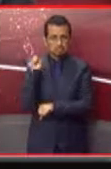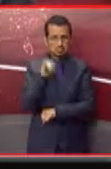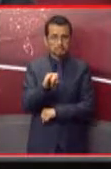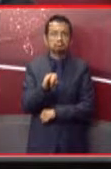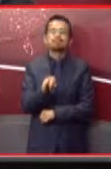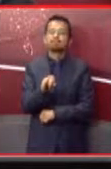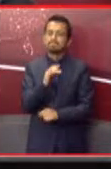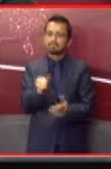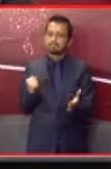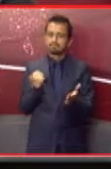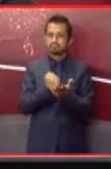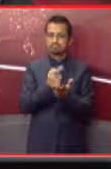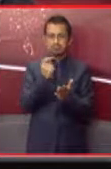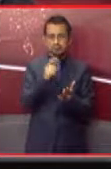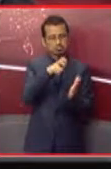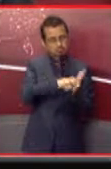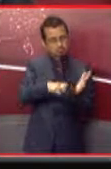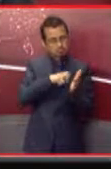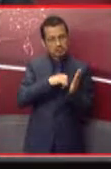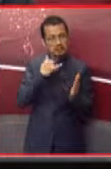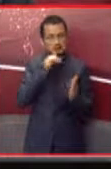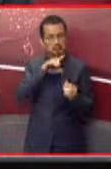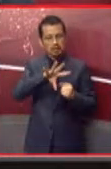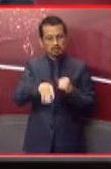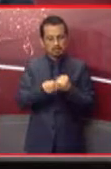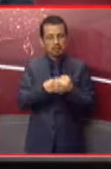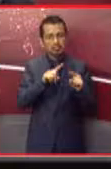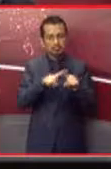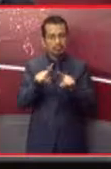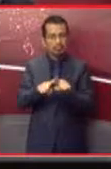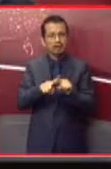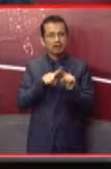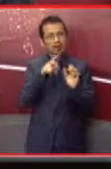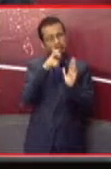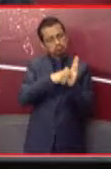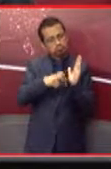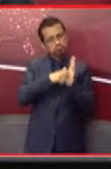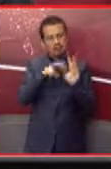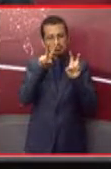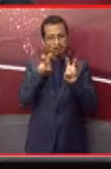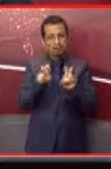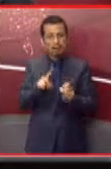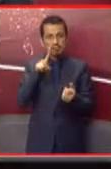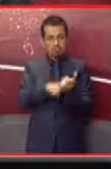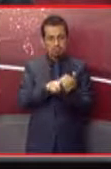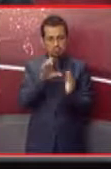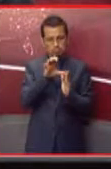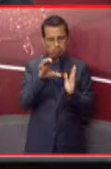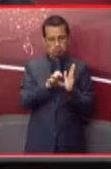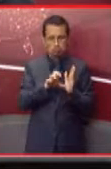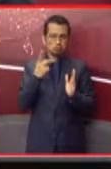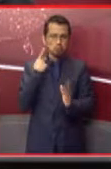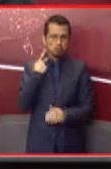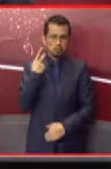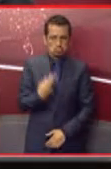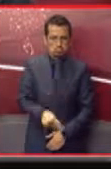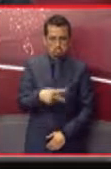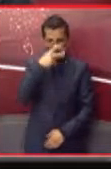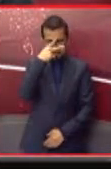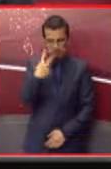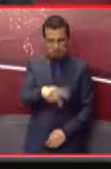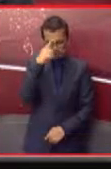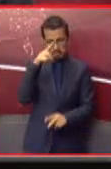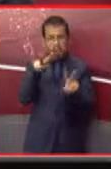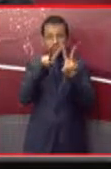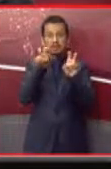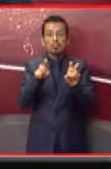y adicionadas diversas disposiciones de la Constitución Política de los Estados Unidos Mexicanos en